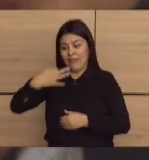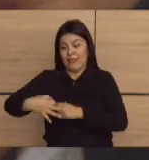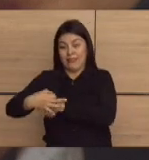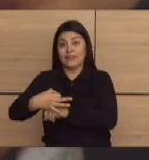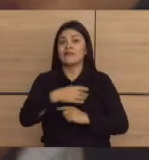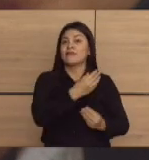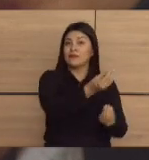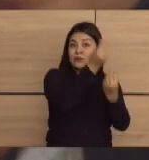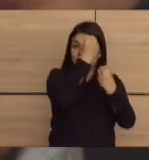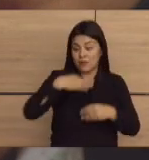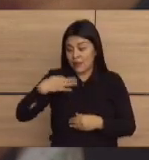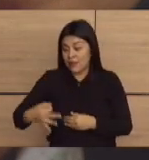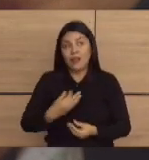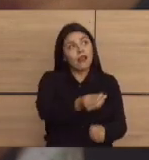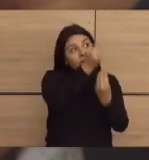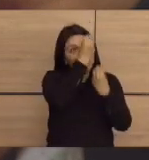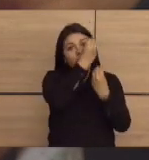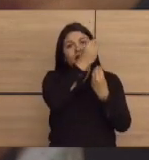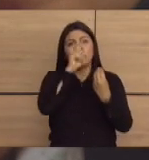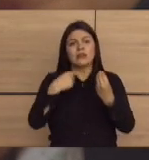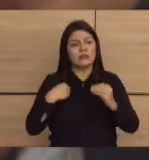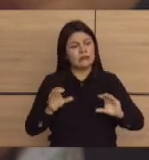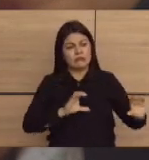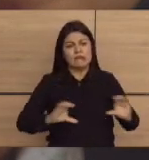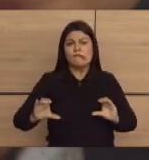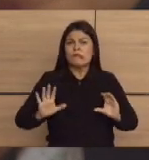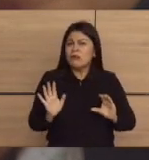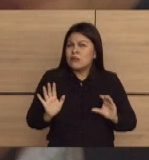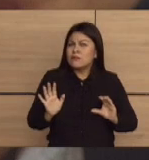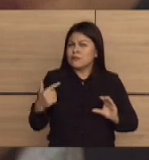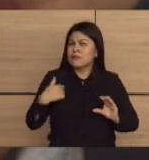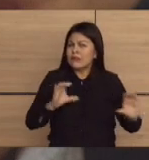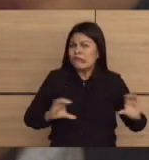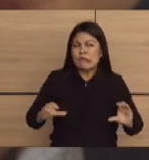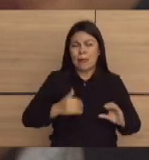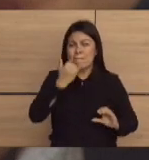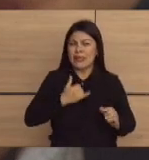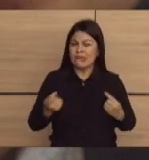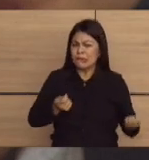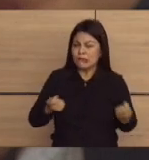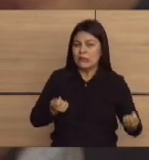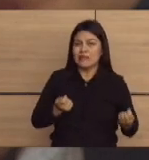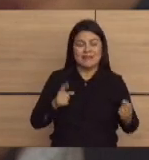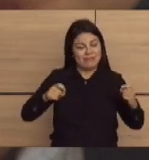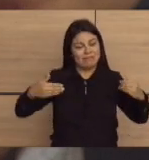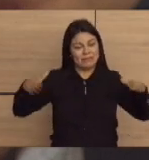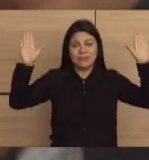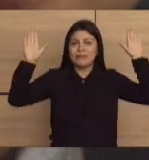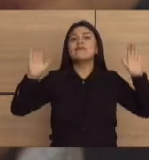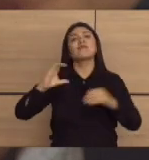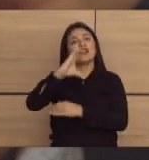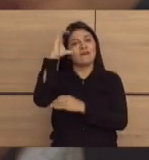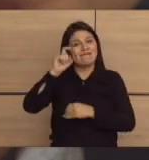formación, derrotar comportamientos que queremos derrotar por el bien de nuestro país.